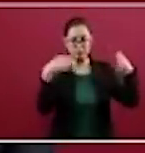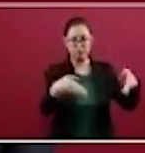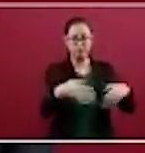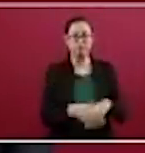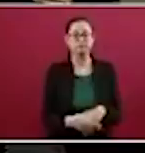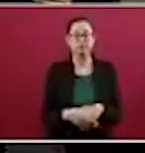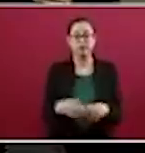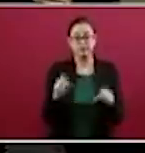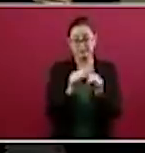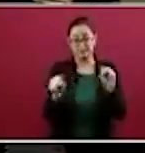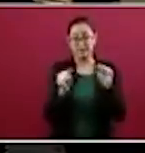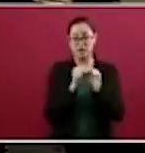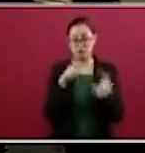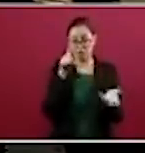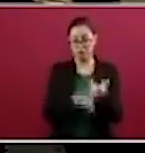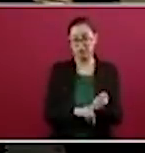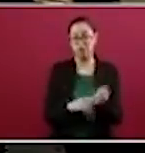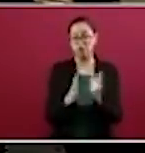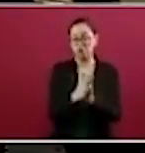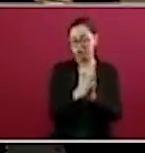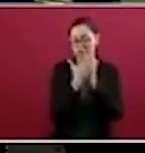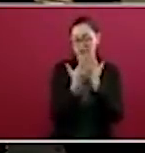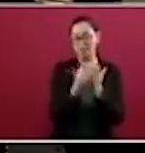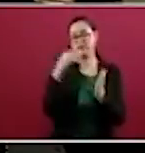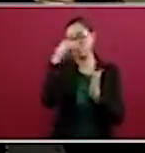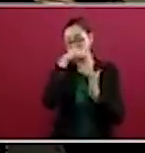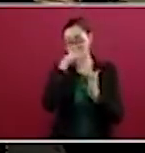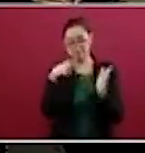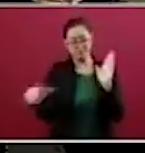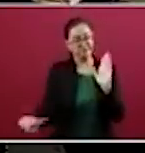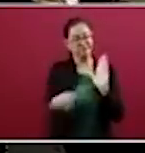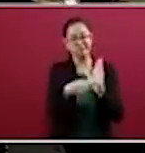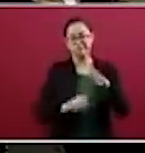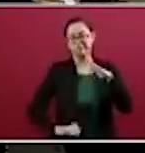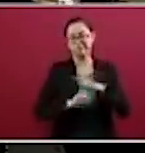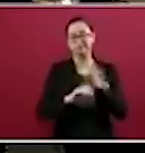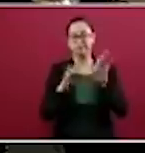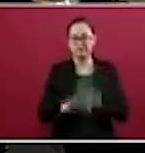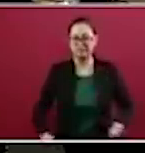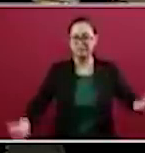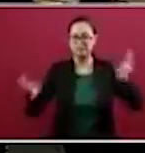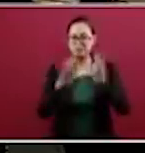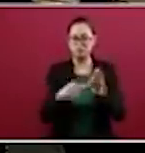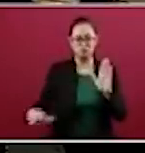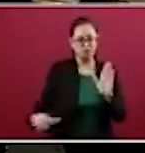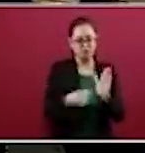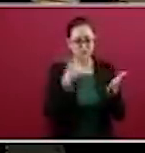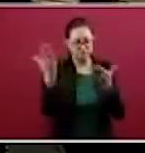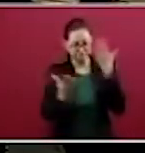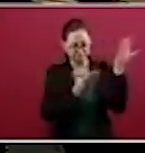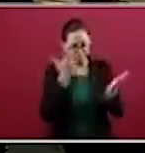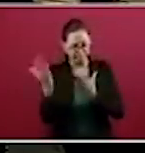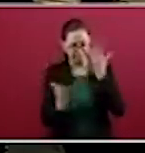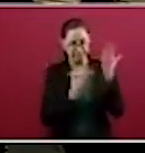libro de texto gratuito seguirá desempeñando el papel crucial de herramienta, acervo, fuente de